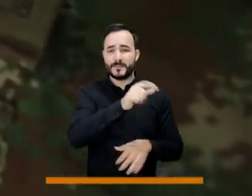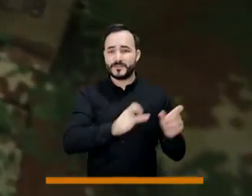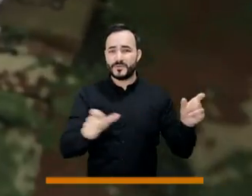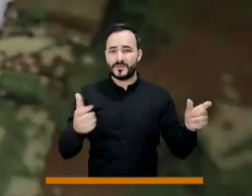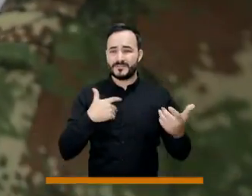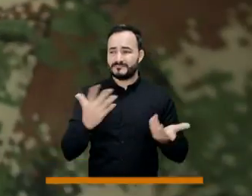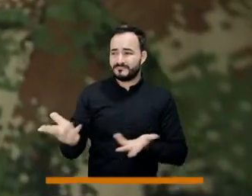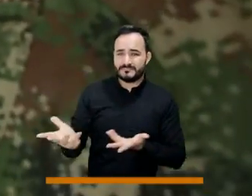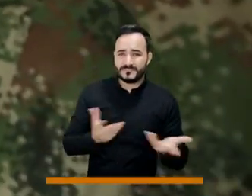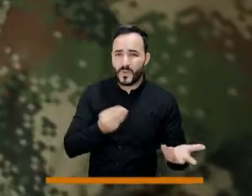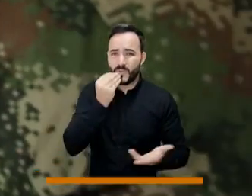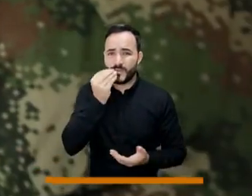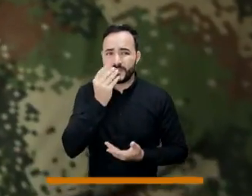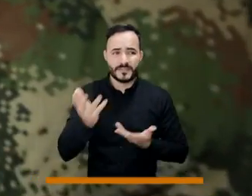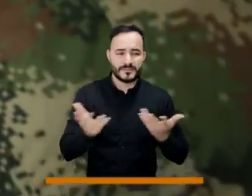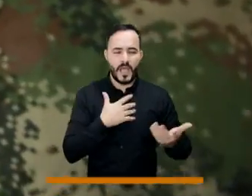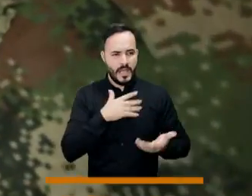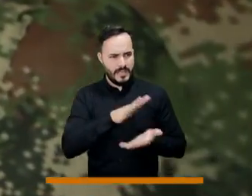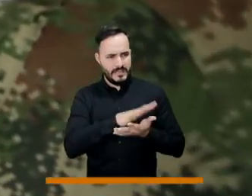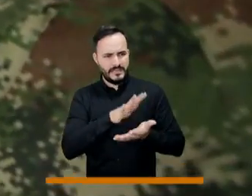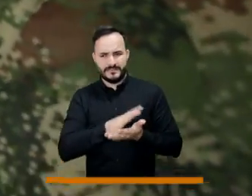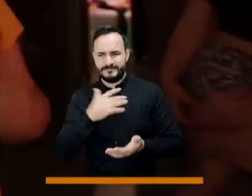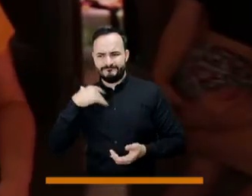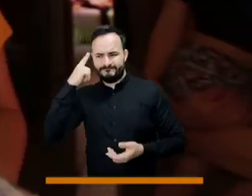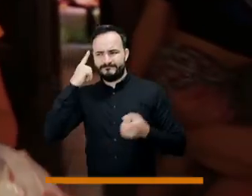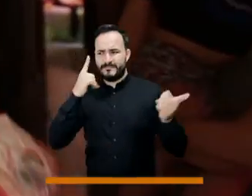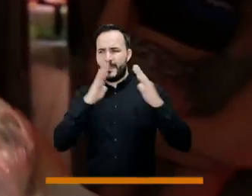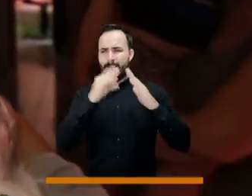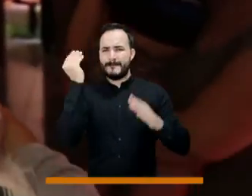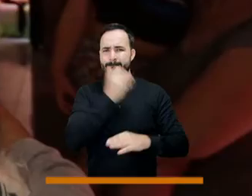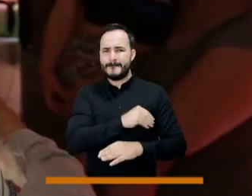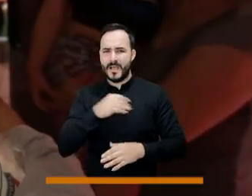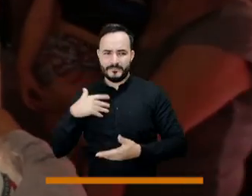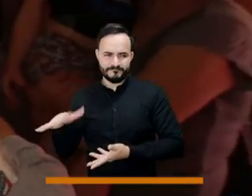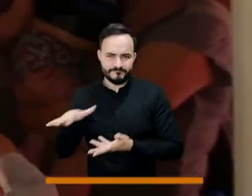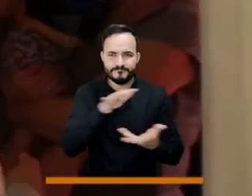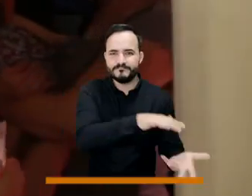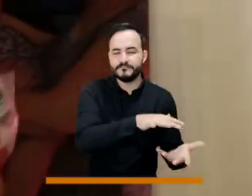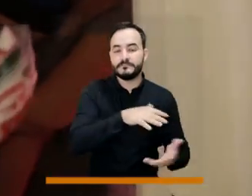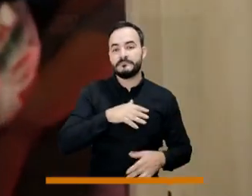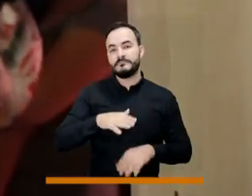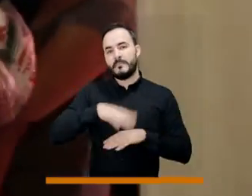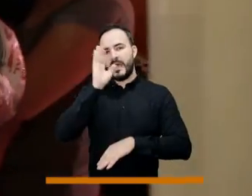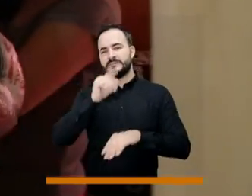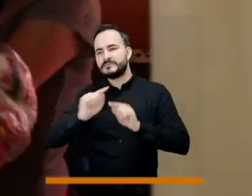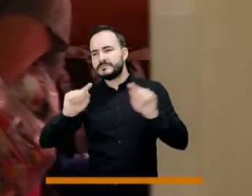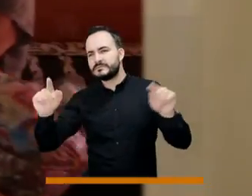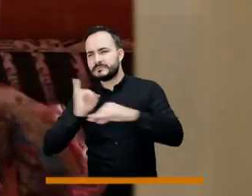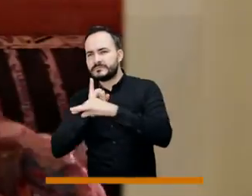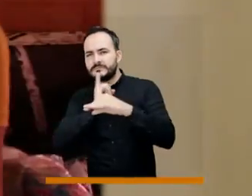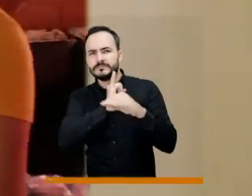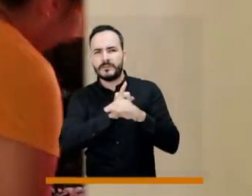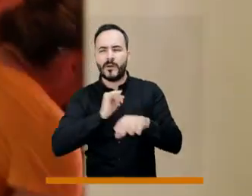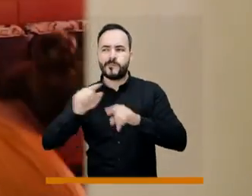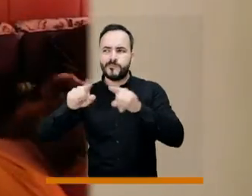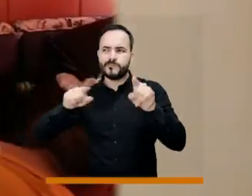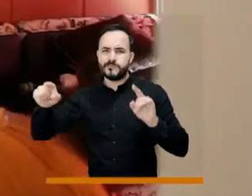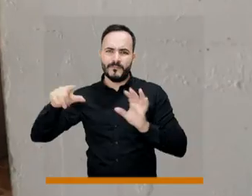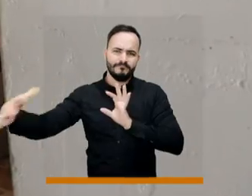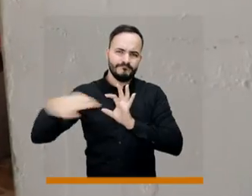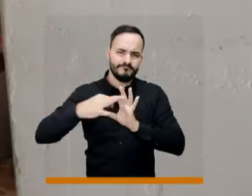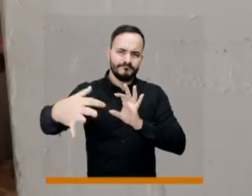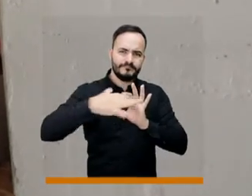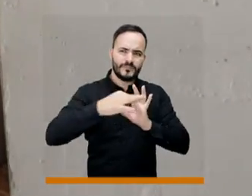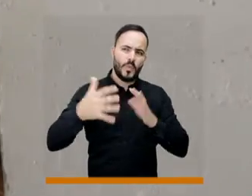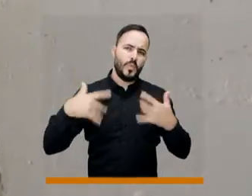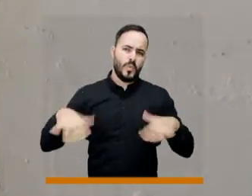comiera. Llevar un plato de comida a la mesa de las familias para nosotros era fundamental. Y con muchas instituciones estuvimos en todos los barrios